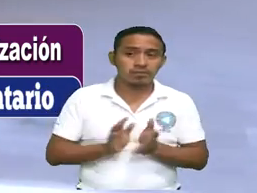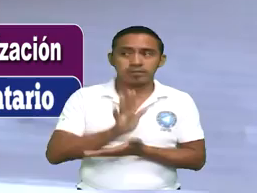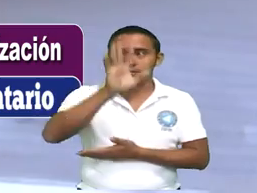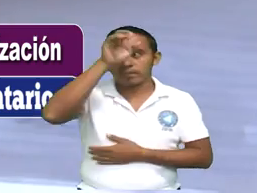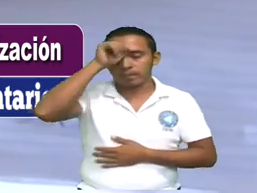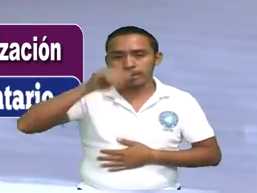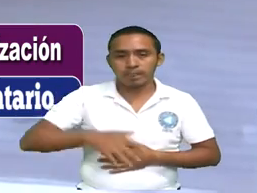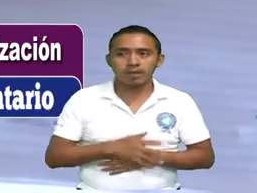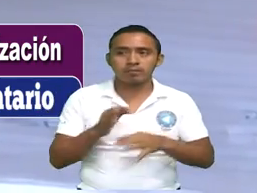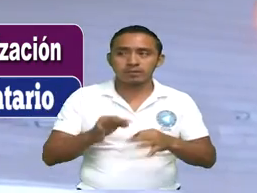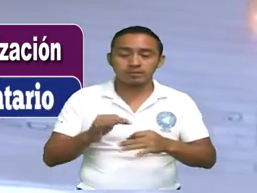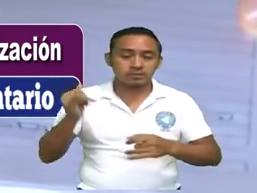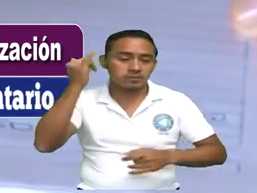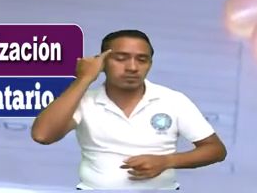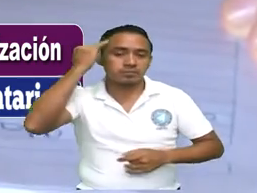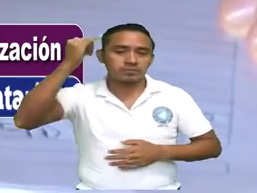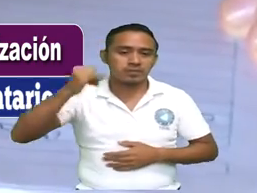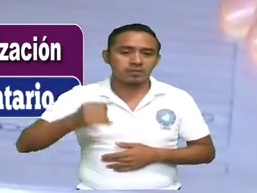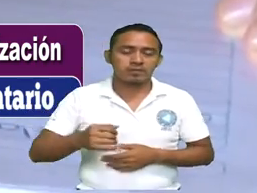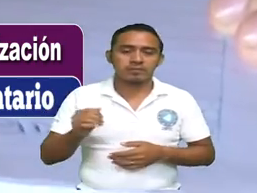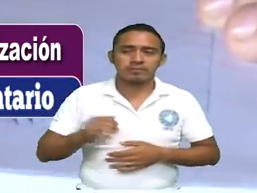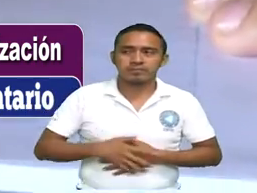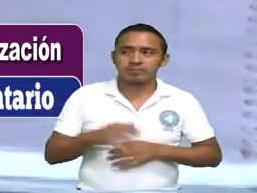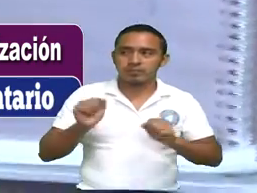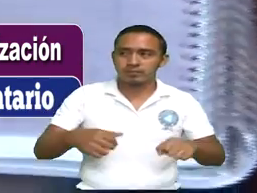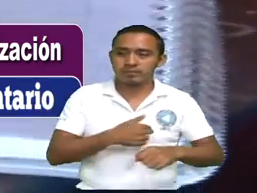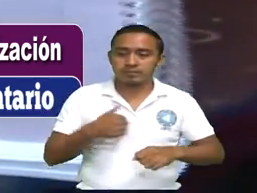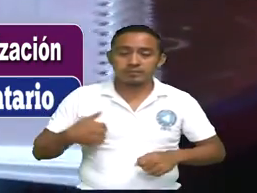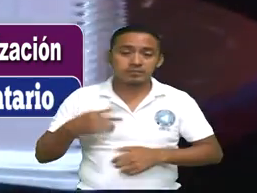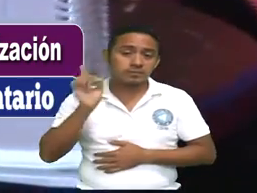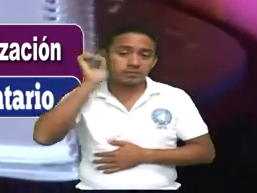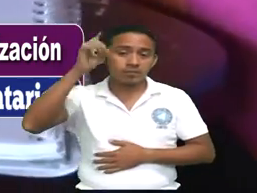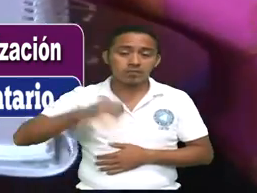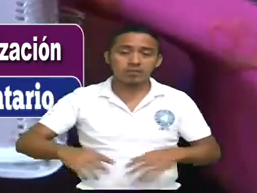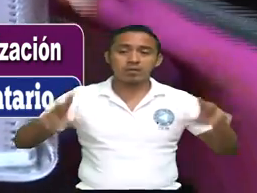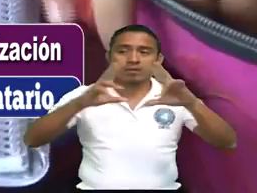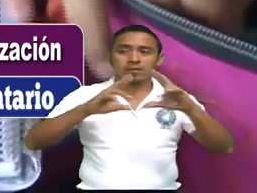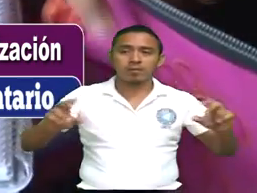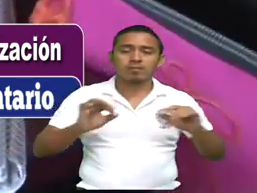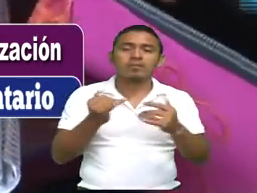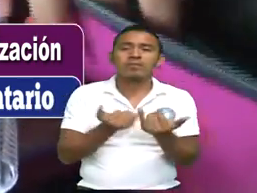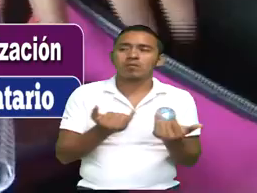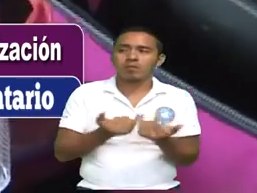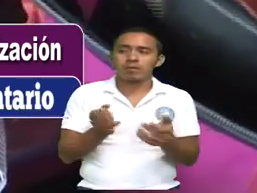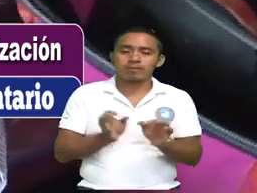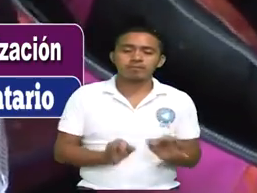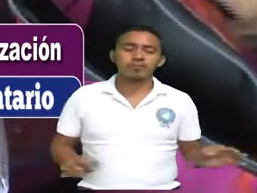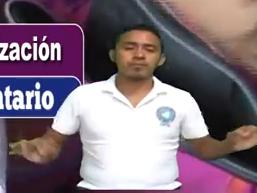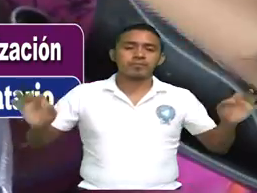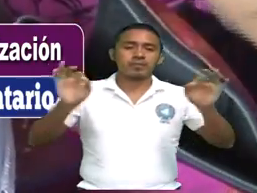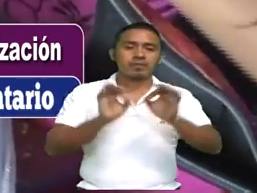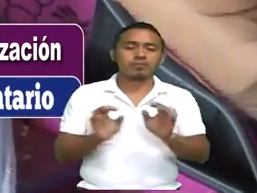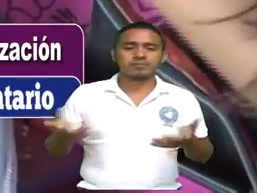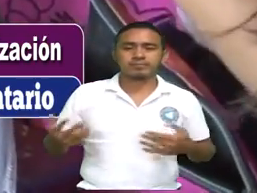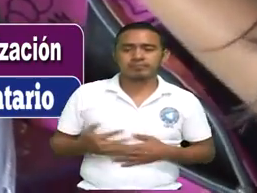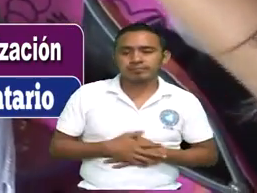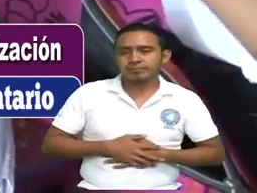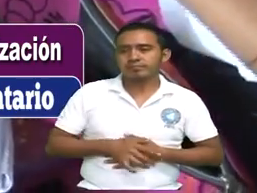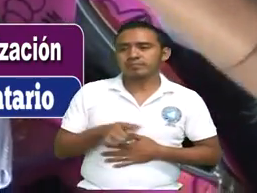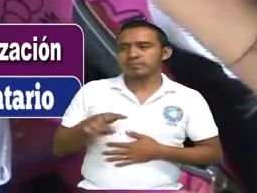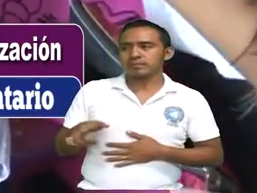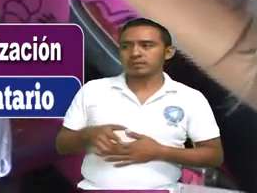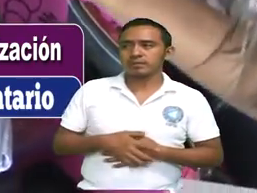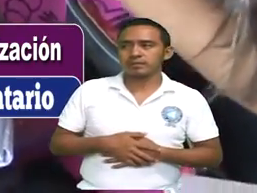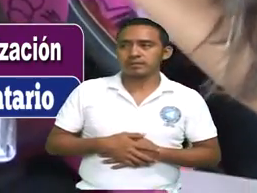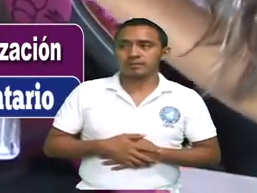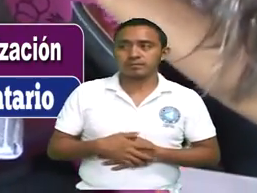para emprender. Solo así podemos desarrollar este país. Y eso es muy importante porque eso no va es